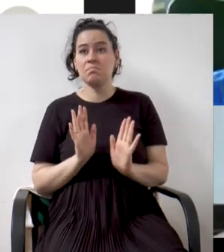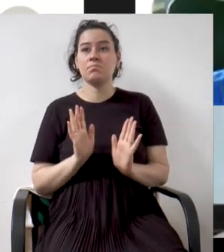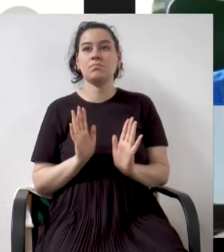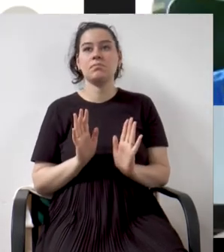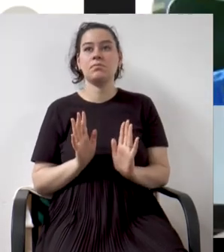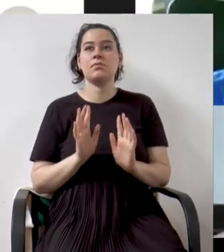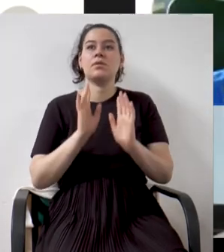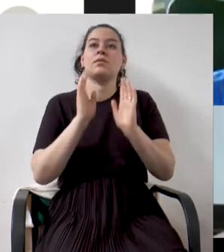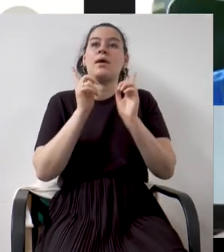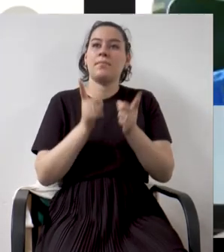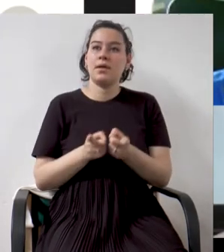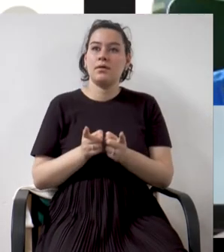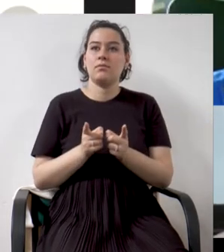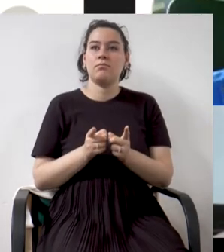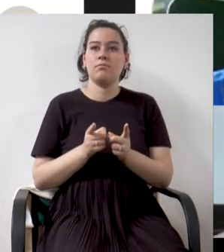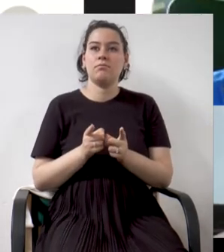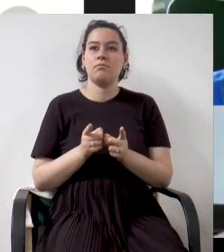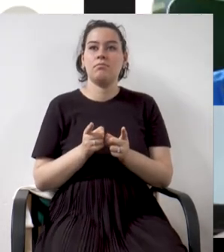Y, digamos,